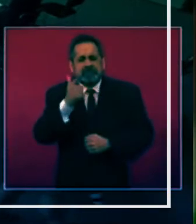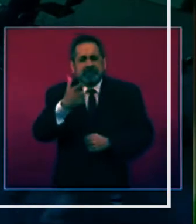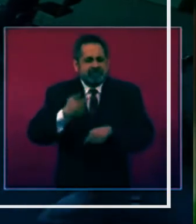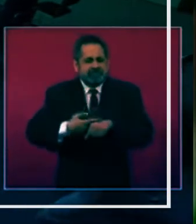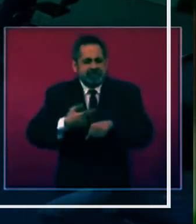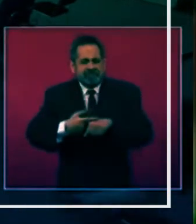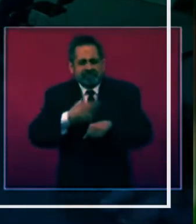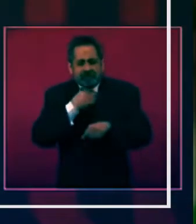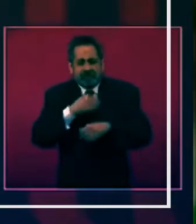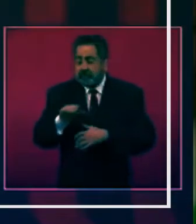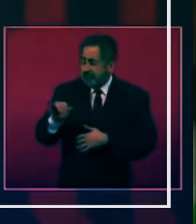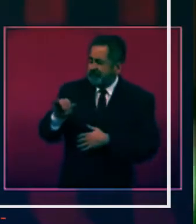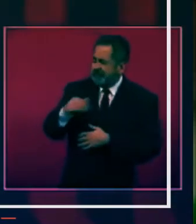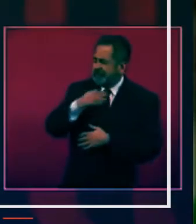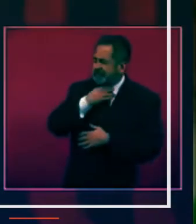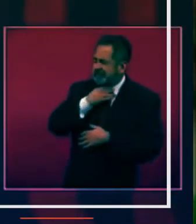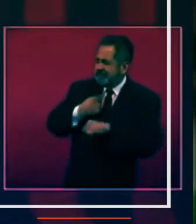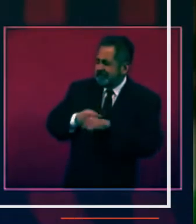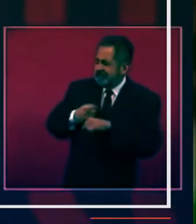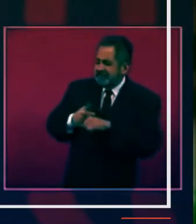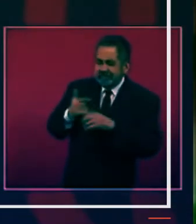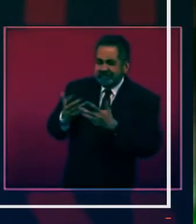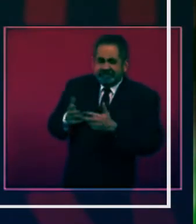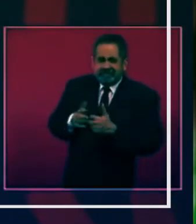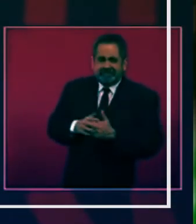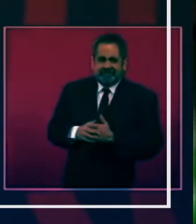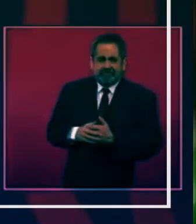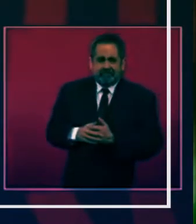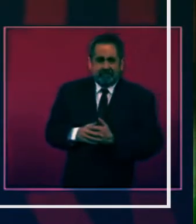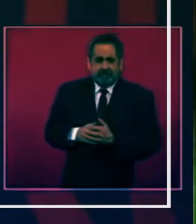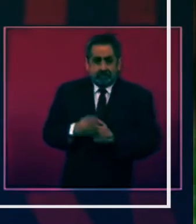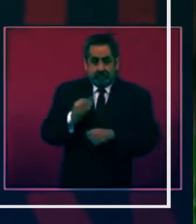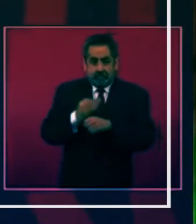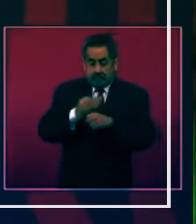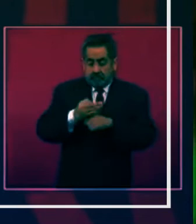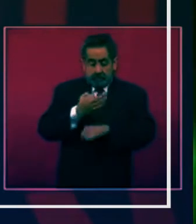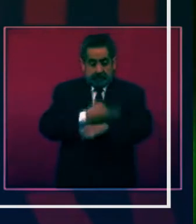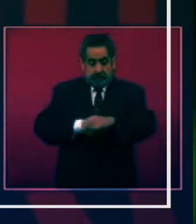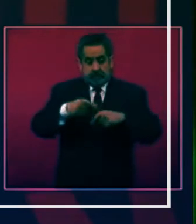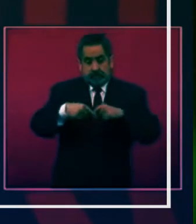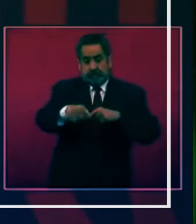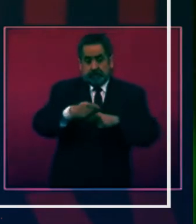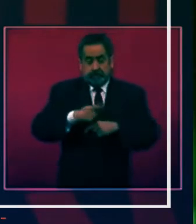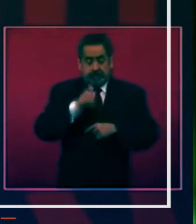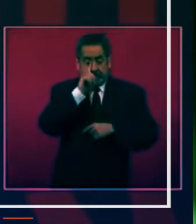tema de... ¿Amanecí ronco? Sí, ¿te nos puede hablar un poco de eso? Voy a hacer la prueba más tarde.